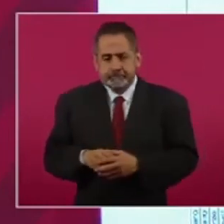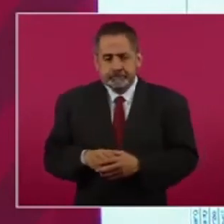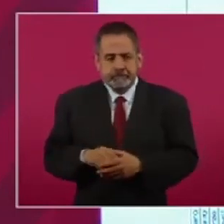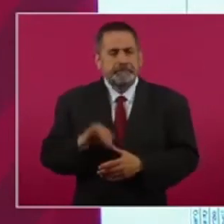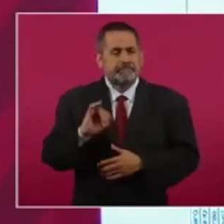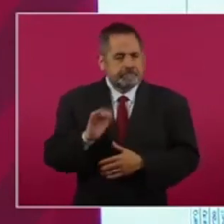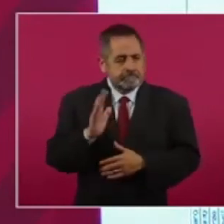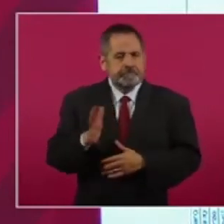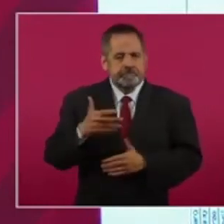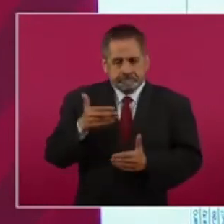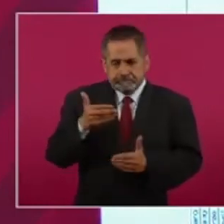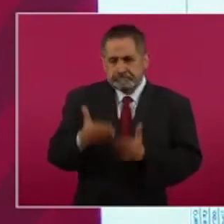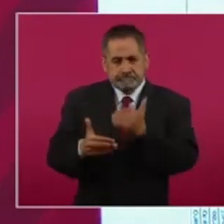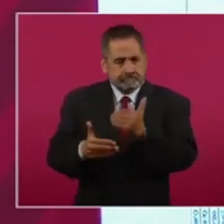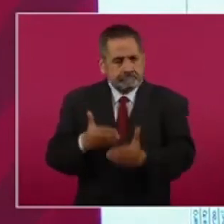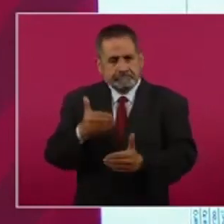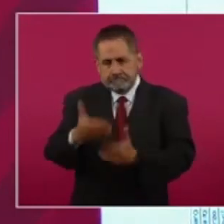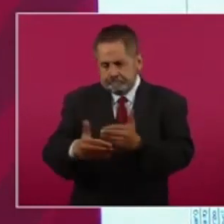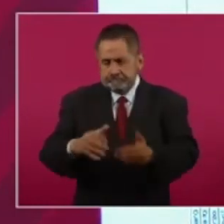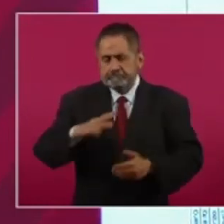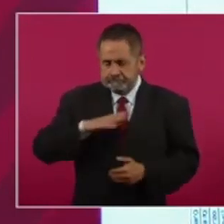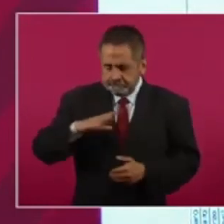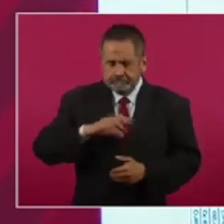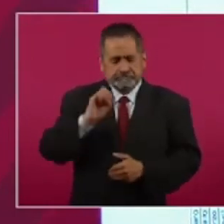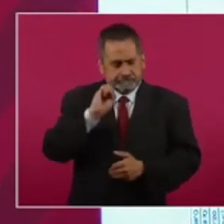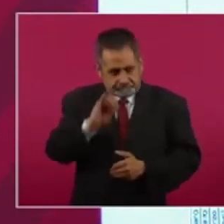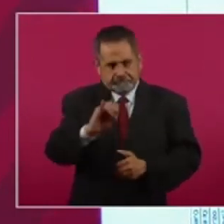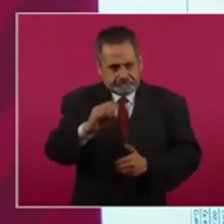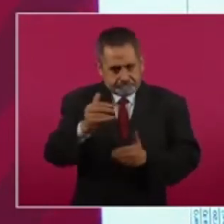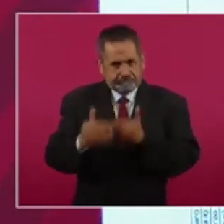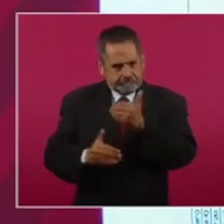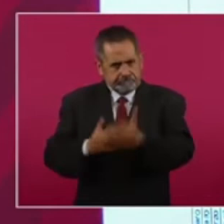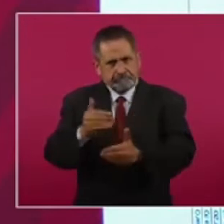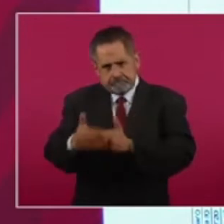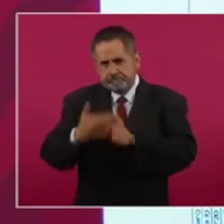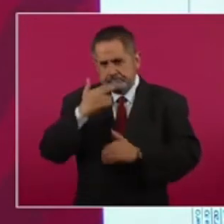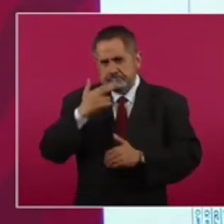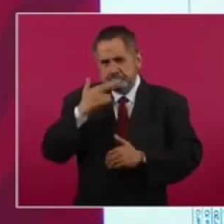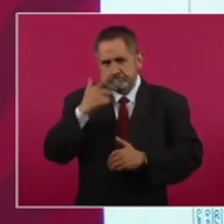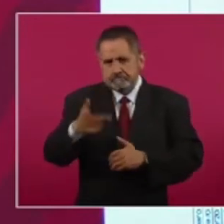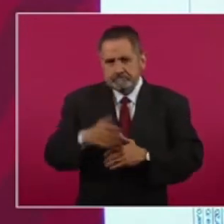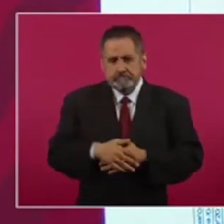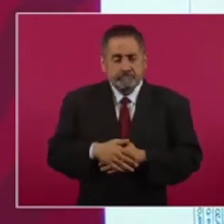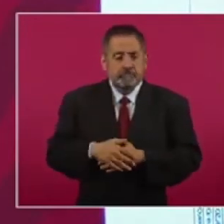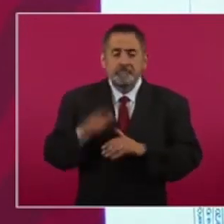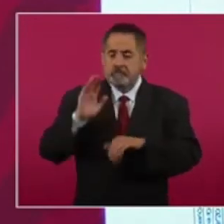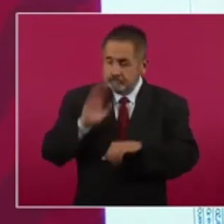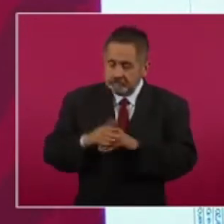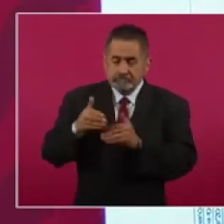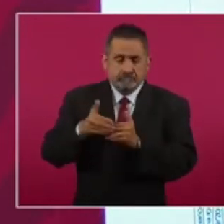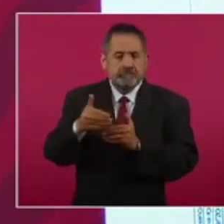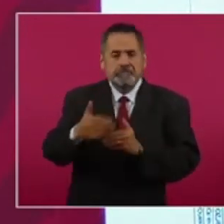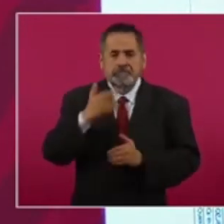avanzado, sí se ha avanzado y vamos a avanzar más.